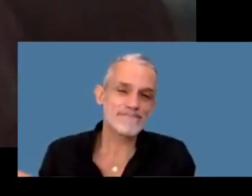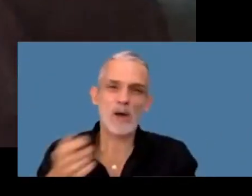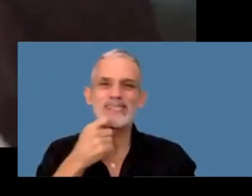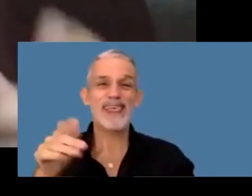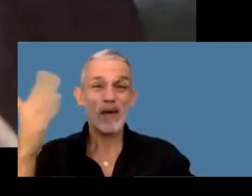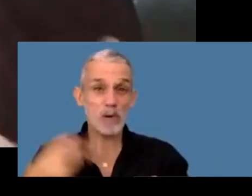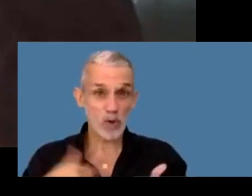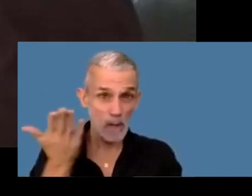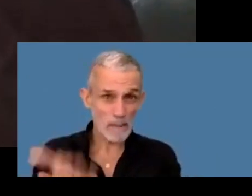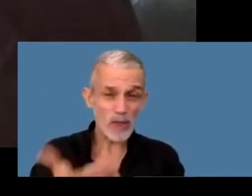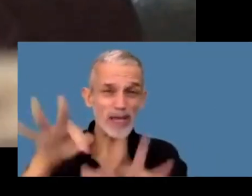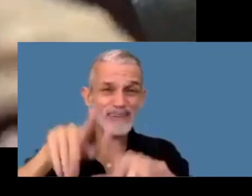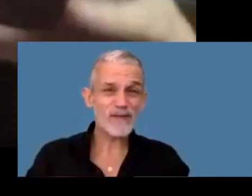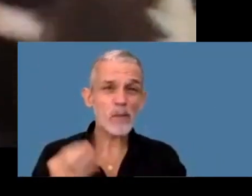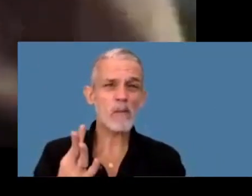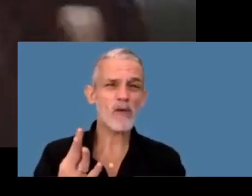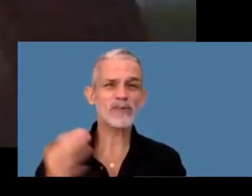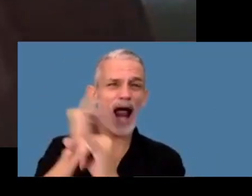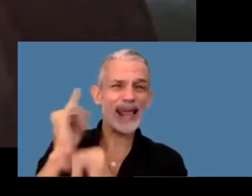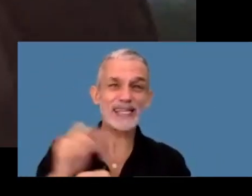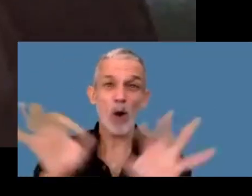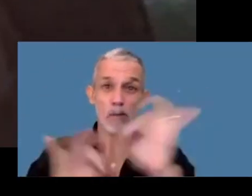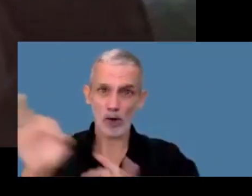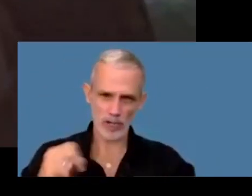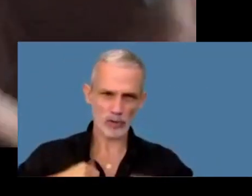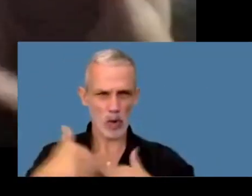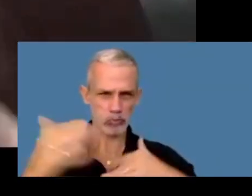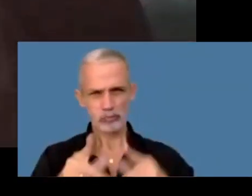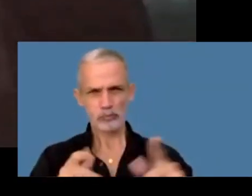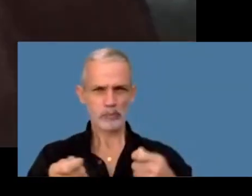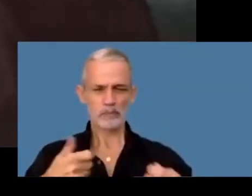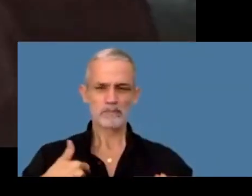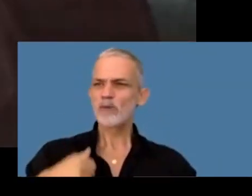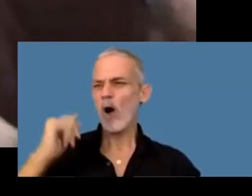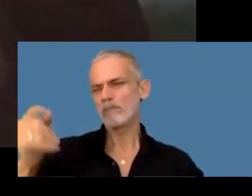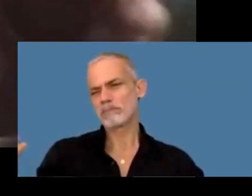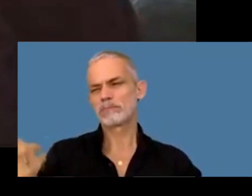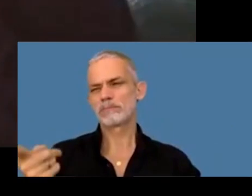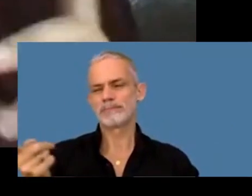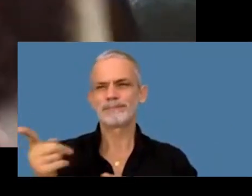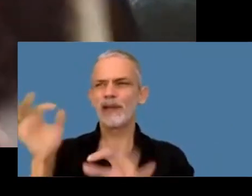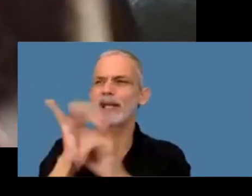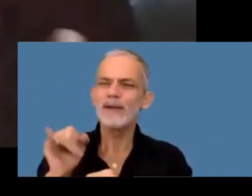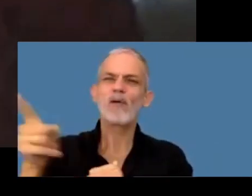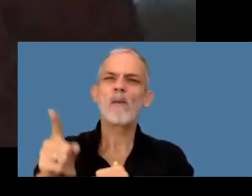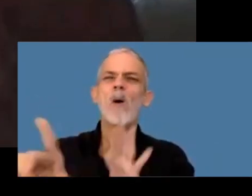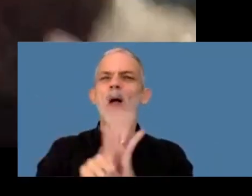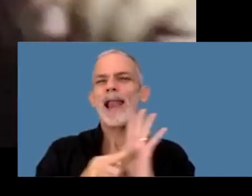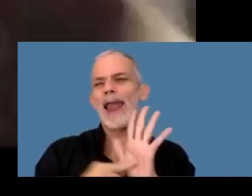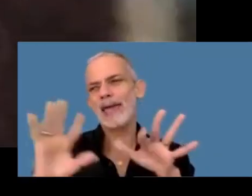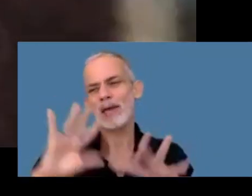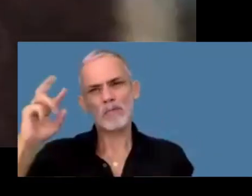el proyecto. ¿Cuál es el problema? Para categorizar dentro del proyecto inmobiliario necesito el informe profesional. Y el informe profesional dice dos